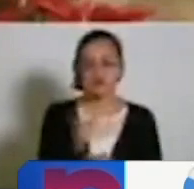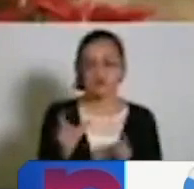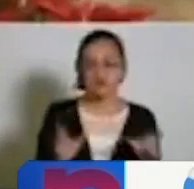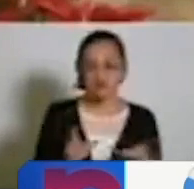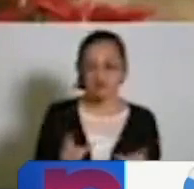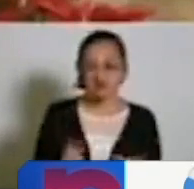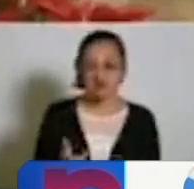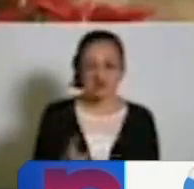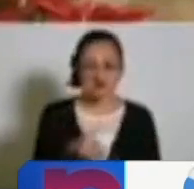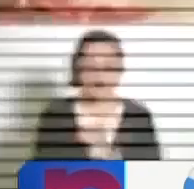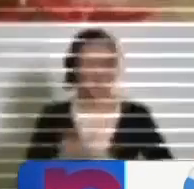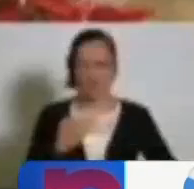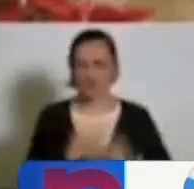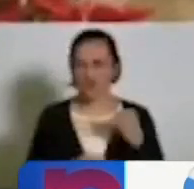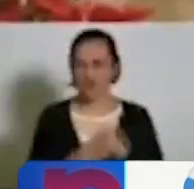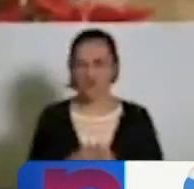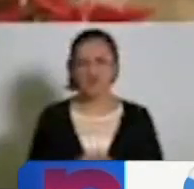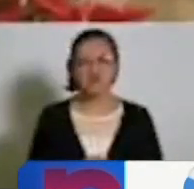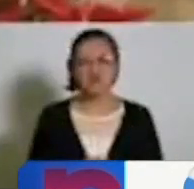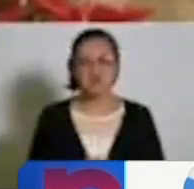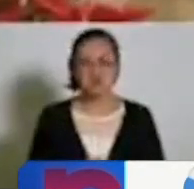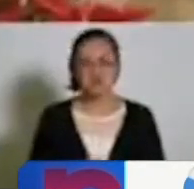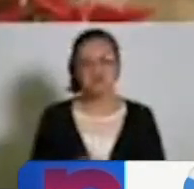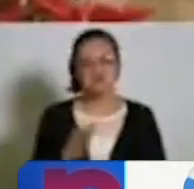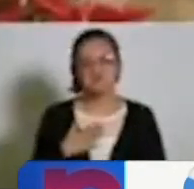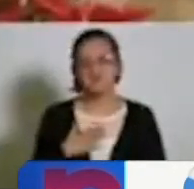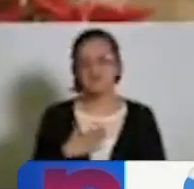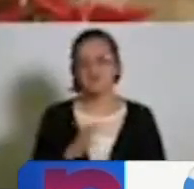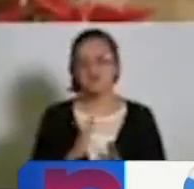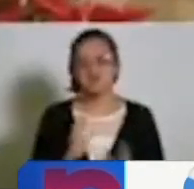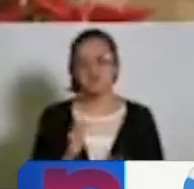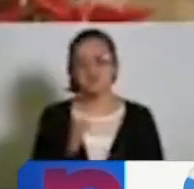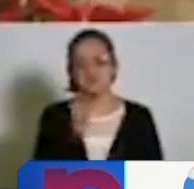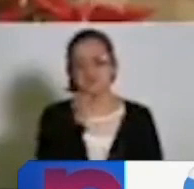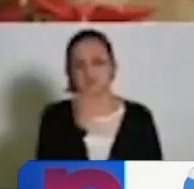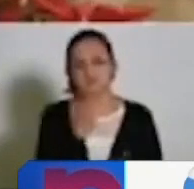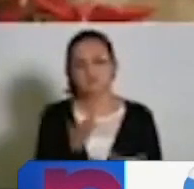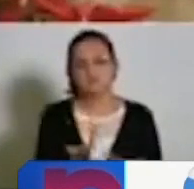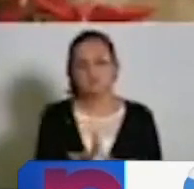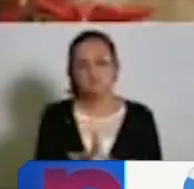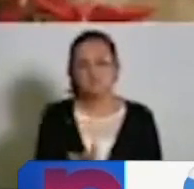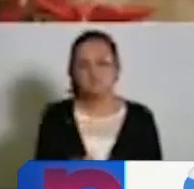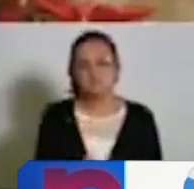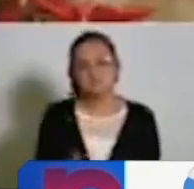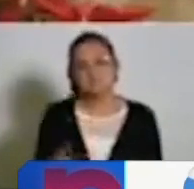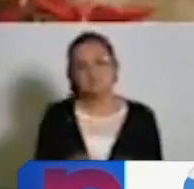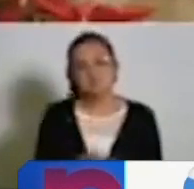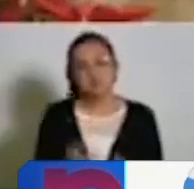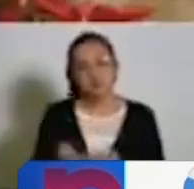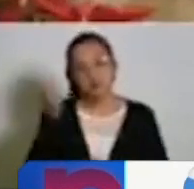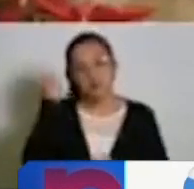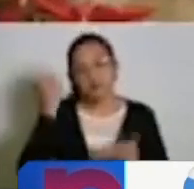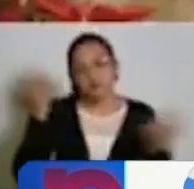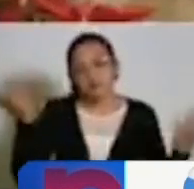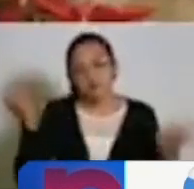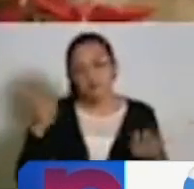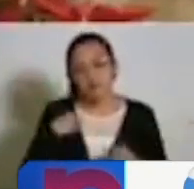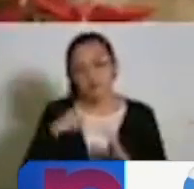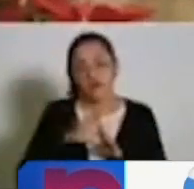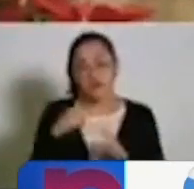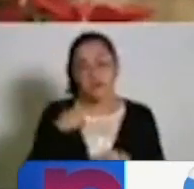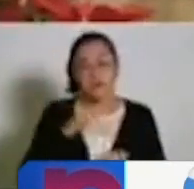controlar, intimidar. Yo lo tuve que mandar a chingar a su madre una vez que quiso amenazar a una amiga mía.